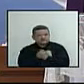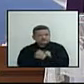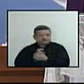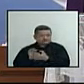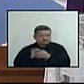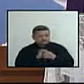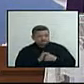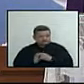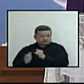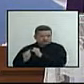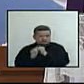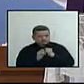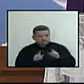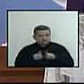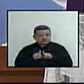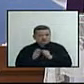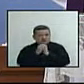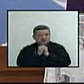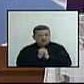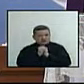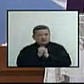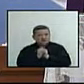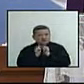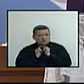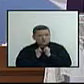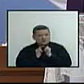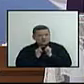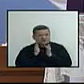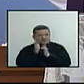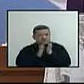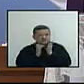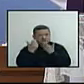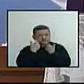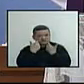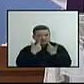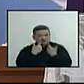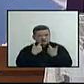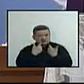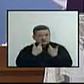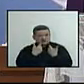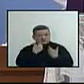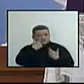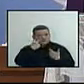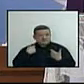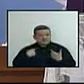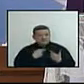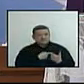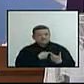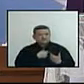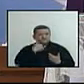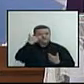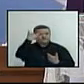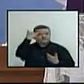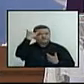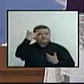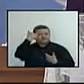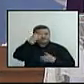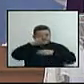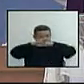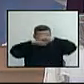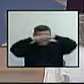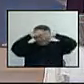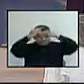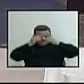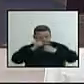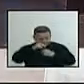fraterna, oremos juntos como el Señor nos enseñó. Padre nuestro que estás en el